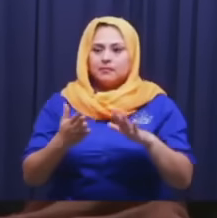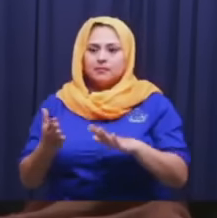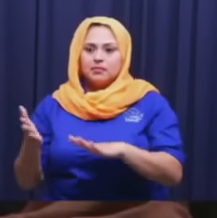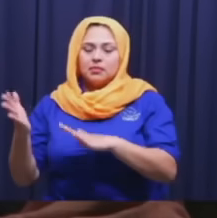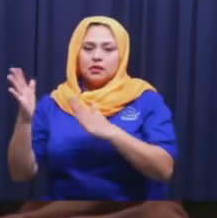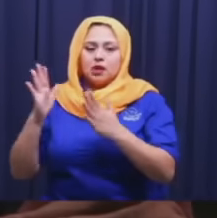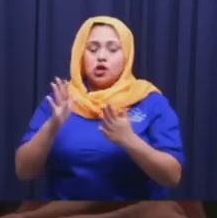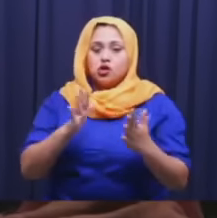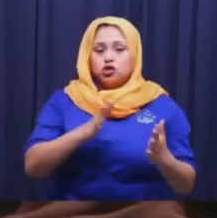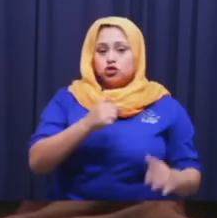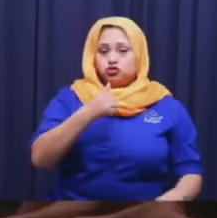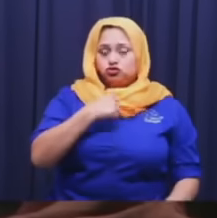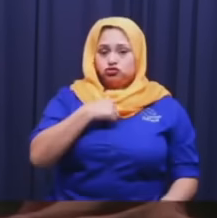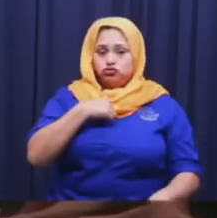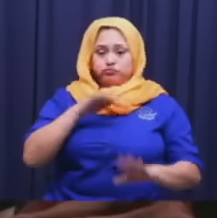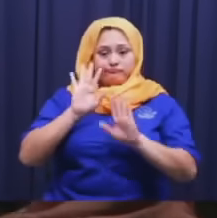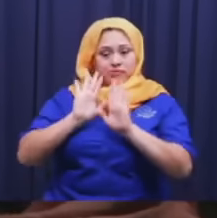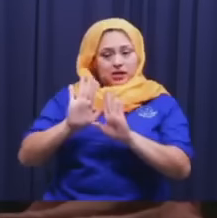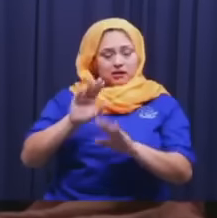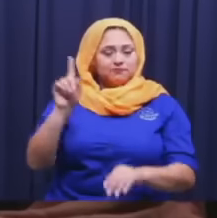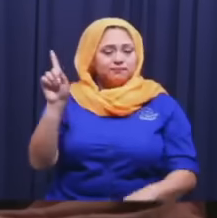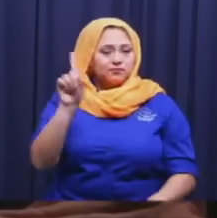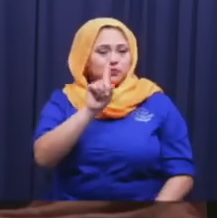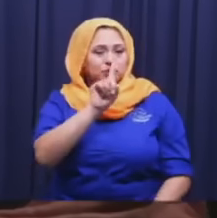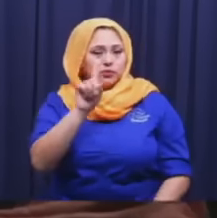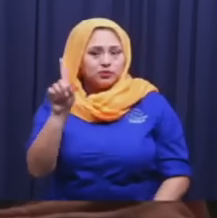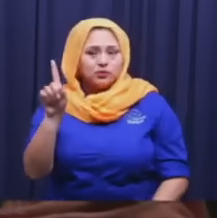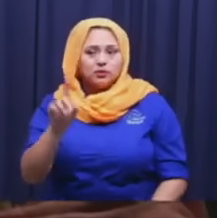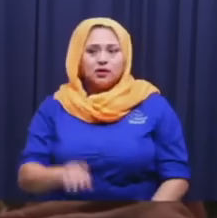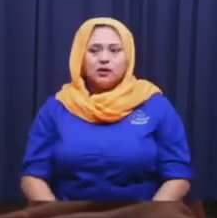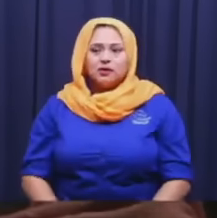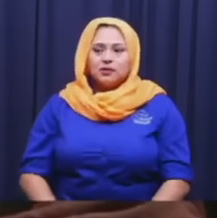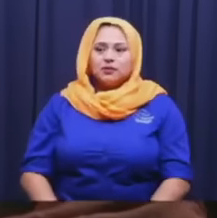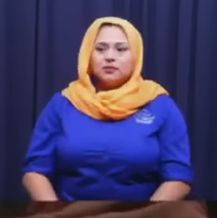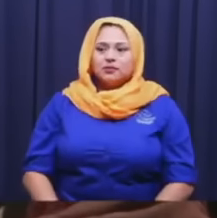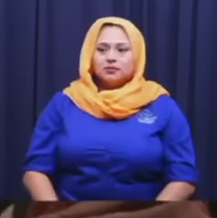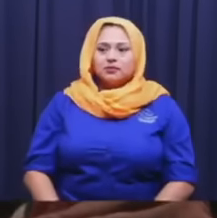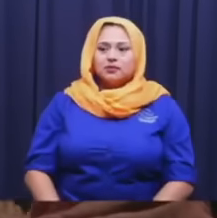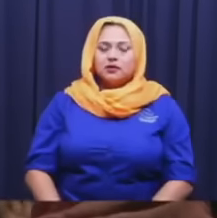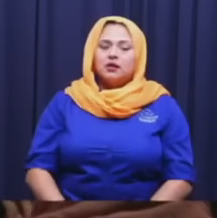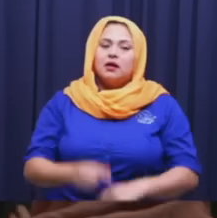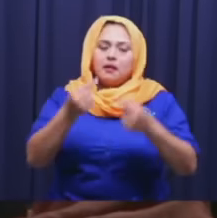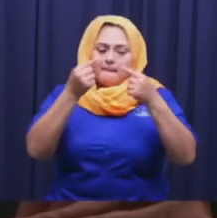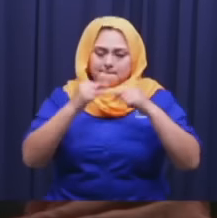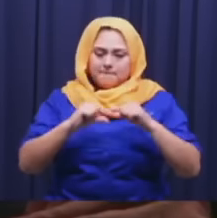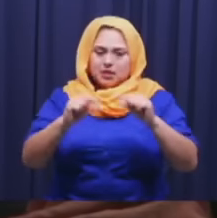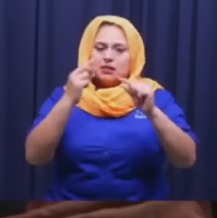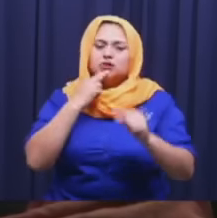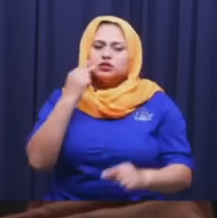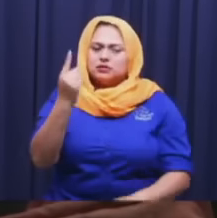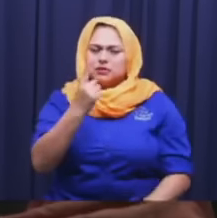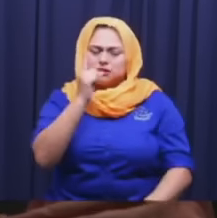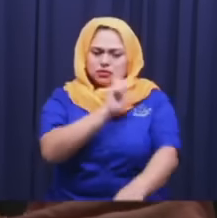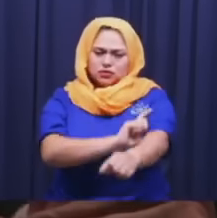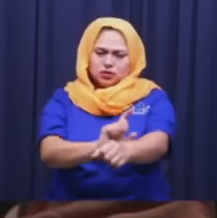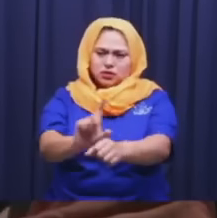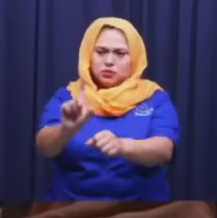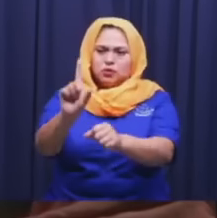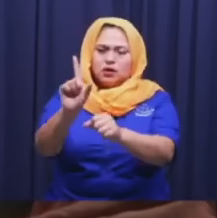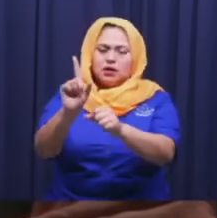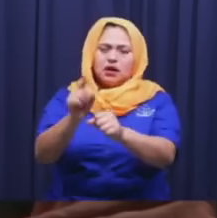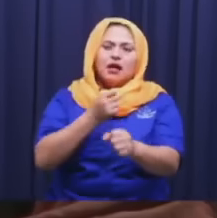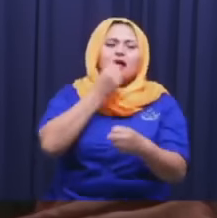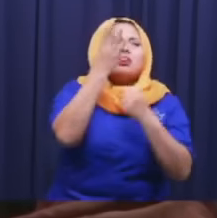Aleluya. Mientras mis hermanos siguen ministrando con